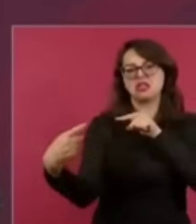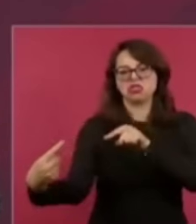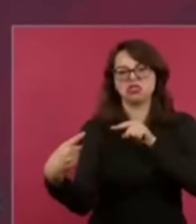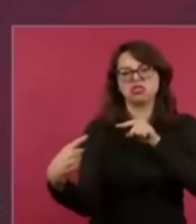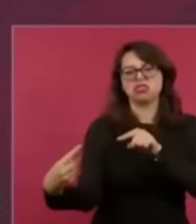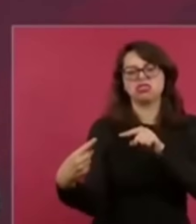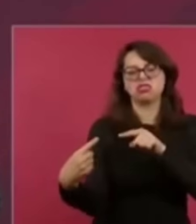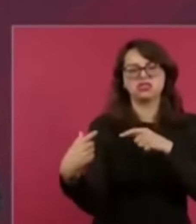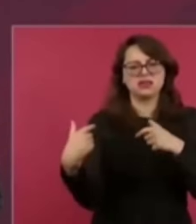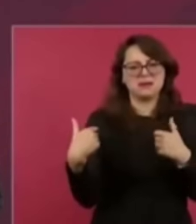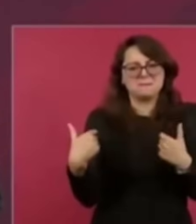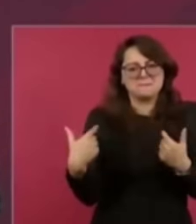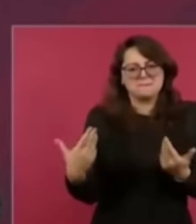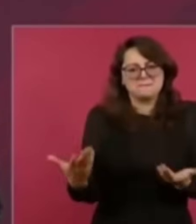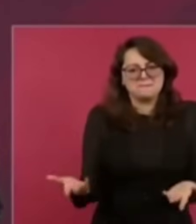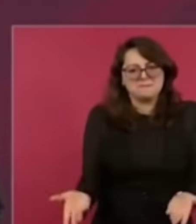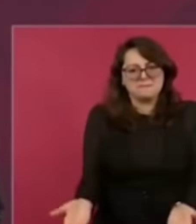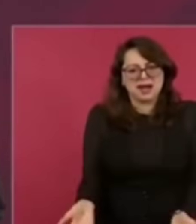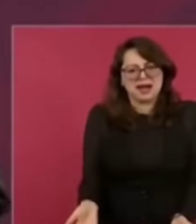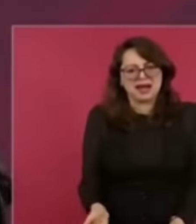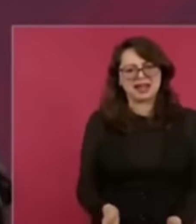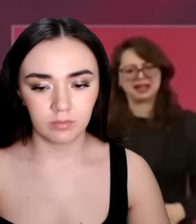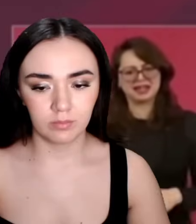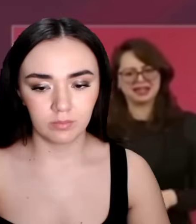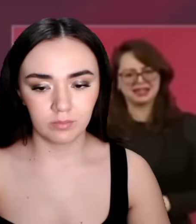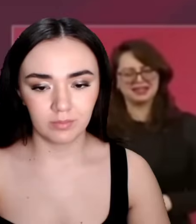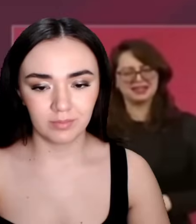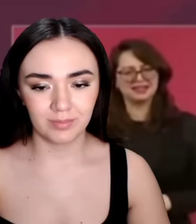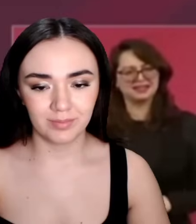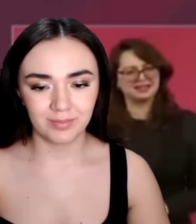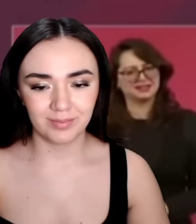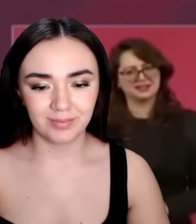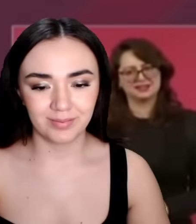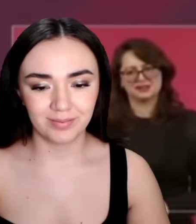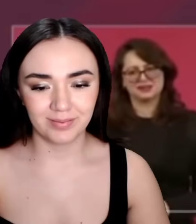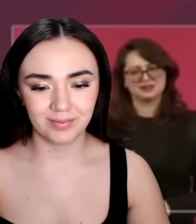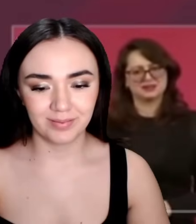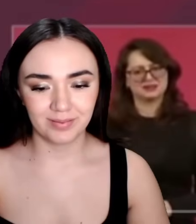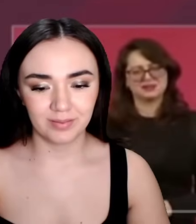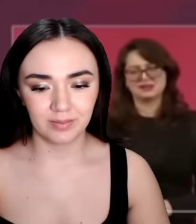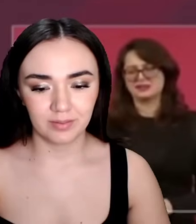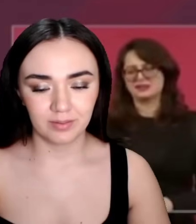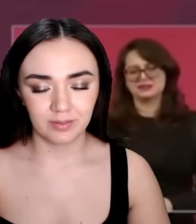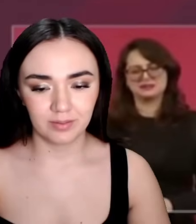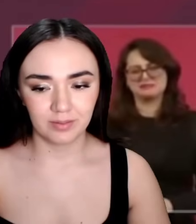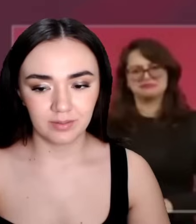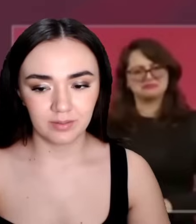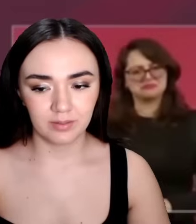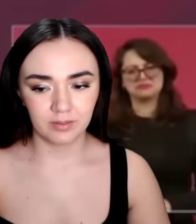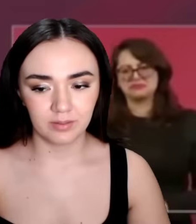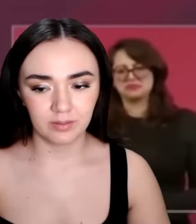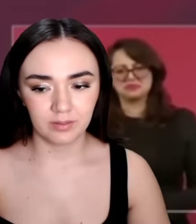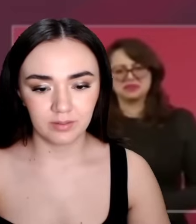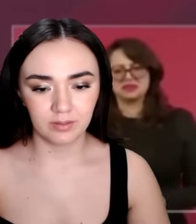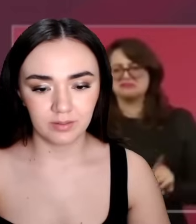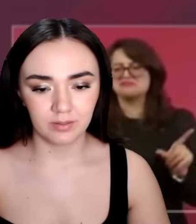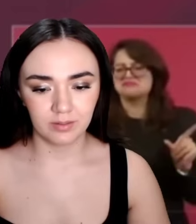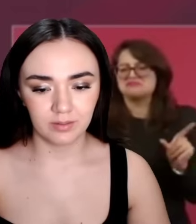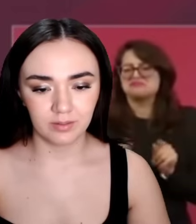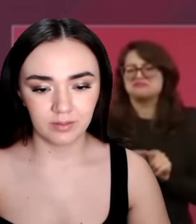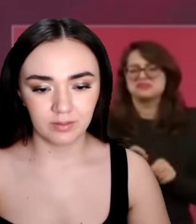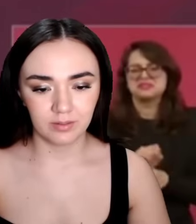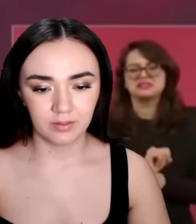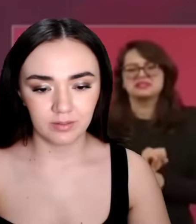dime si diretes al Senado? No. Que expliquen por qué ganan